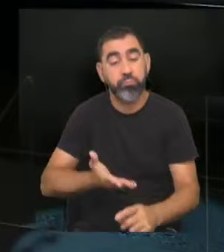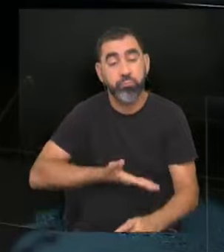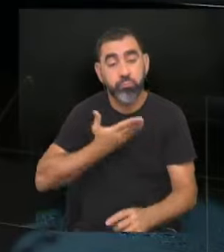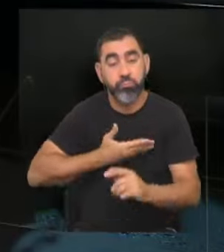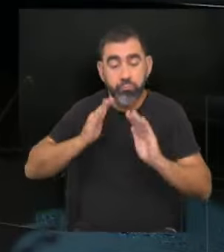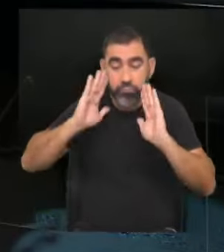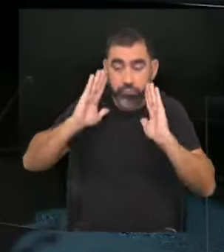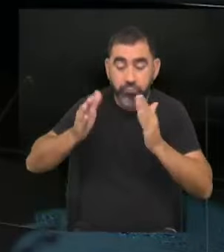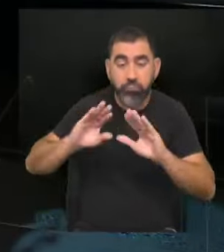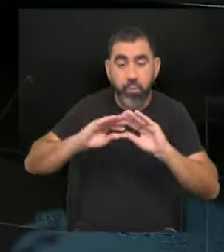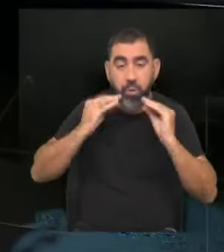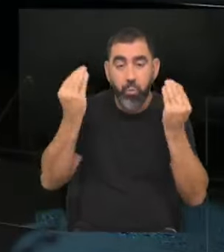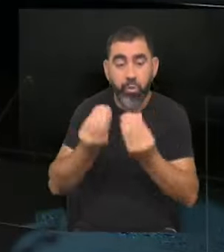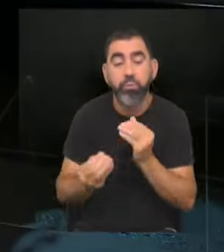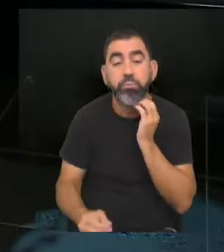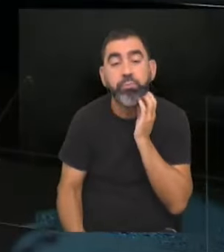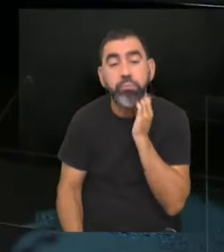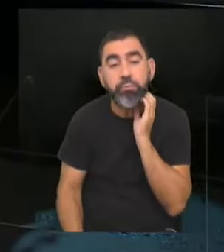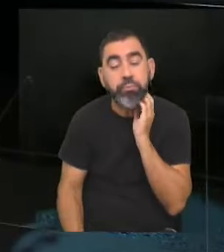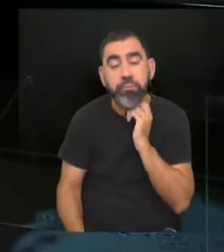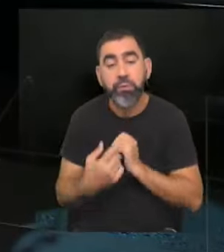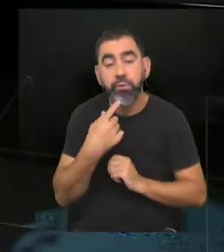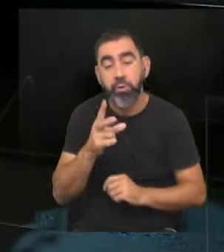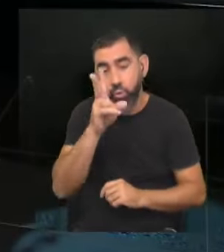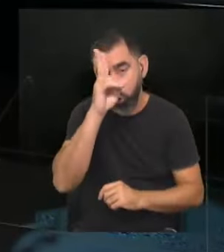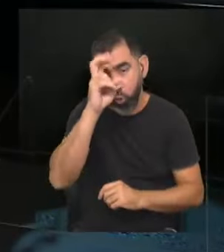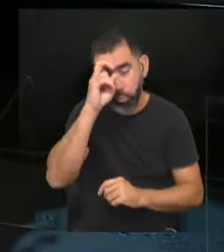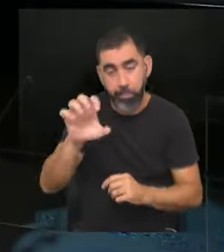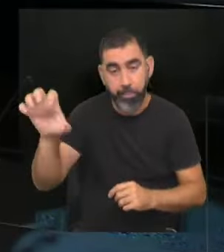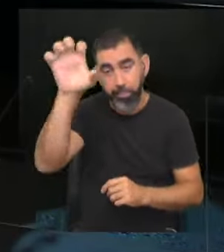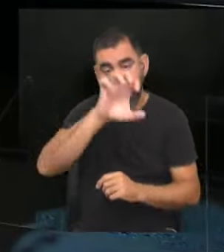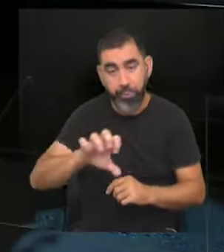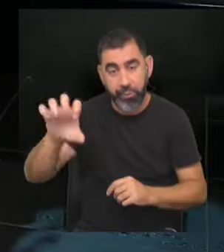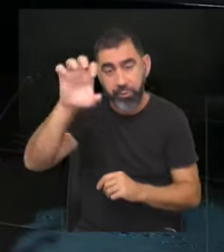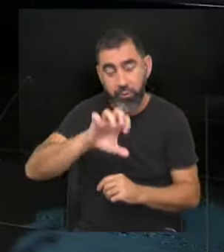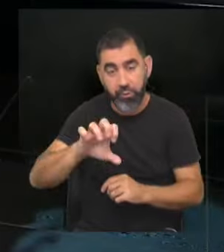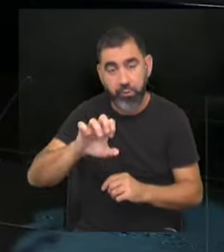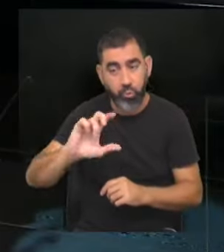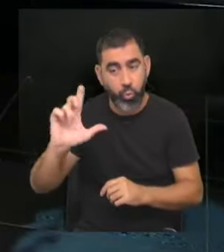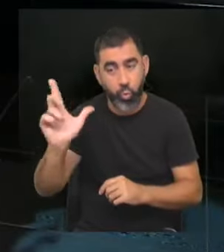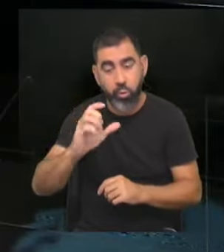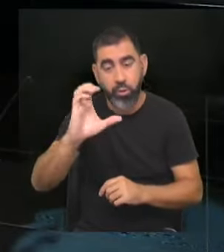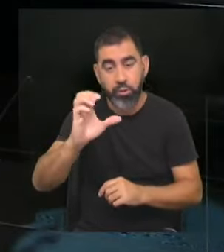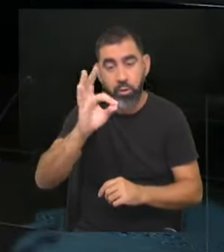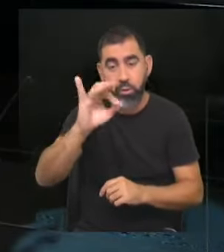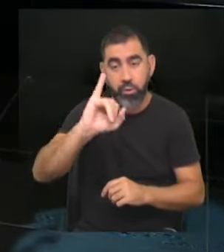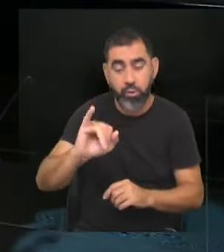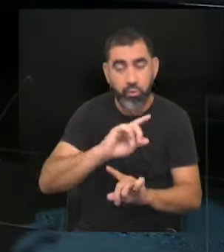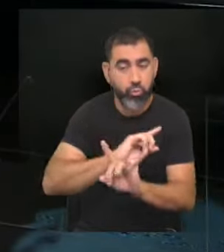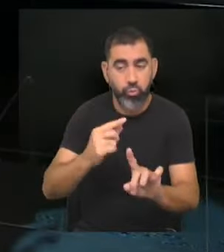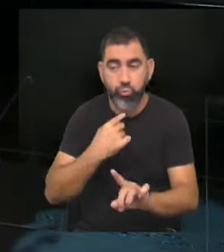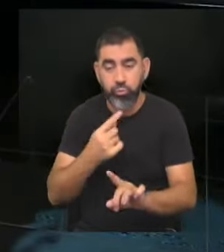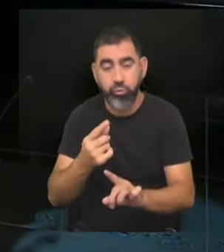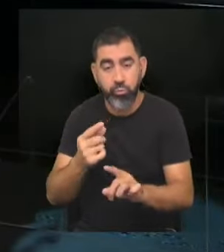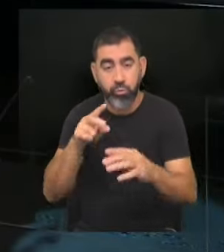abordaje integral señalaron que el hospital del Cerro que fue recientemente inaugurado no tiene cti no funciona el